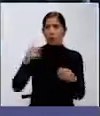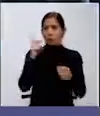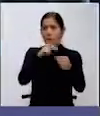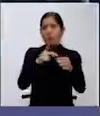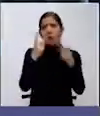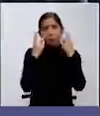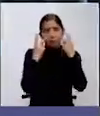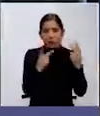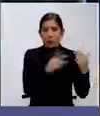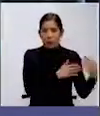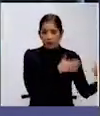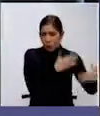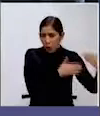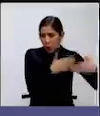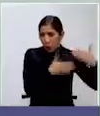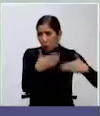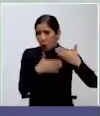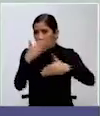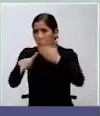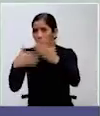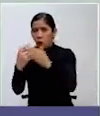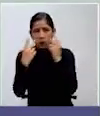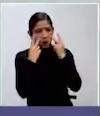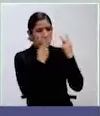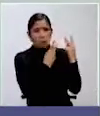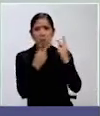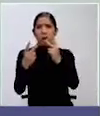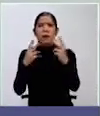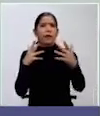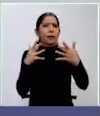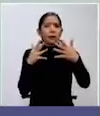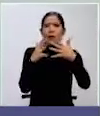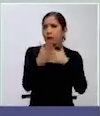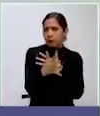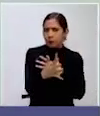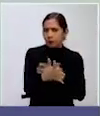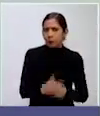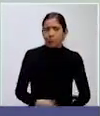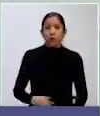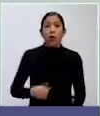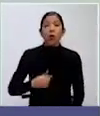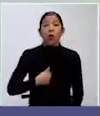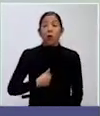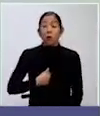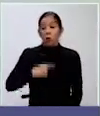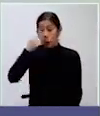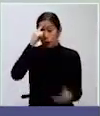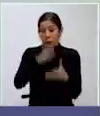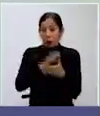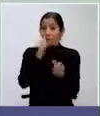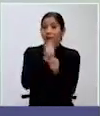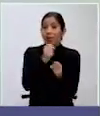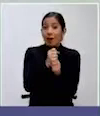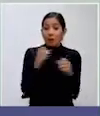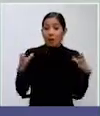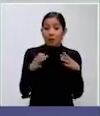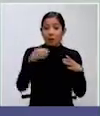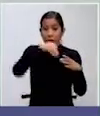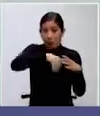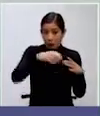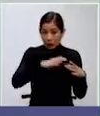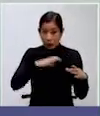resaltó la transparencia del proceso. Yo creo que no ha habido parcialidad, o sea, no